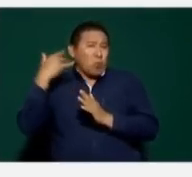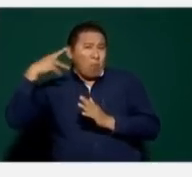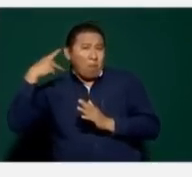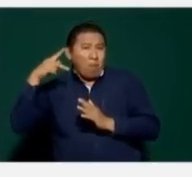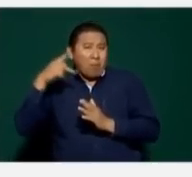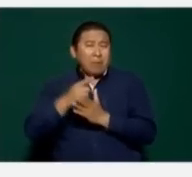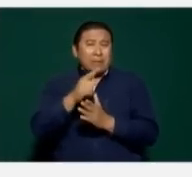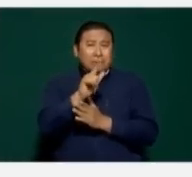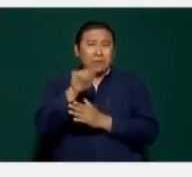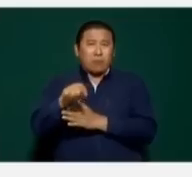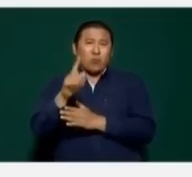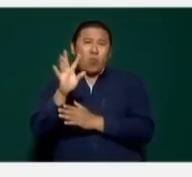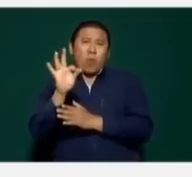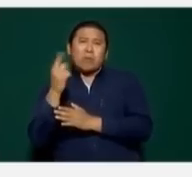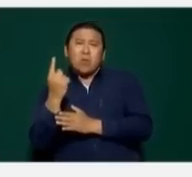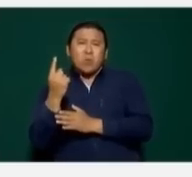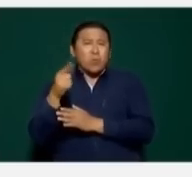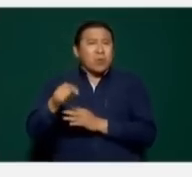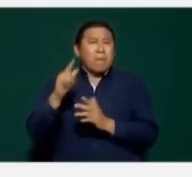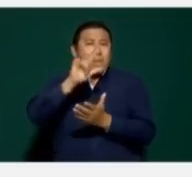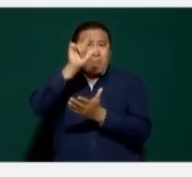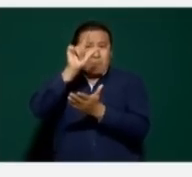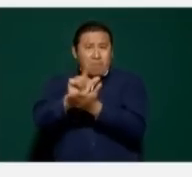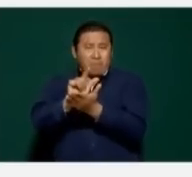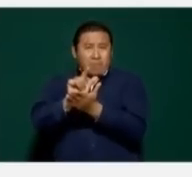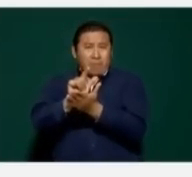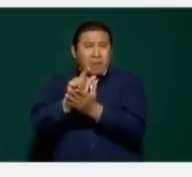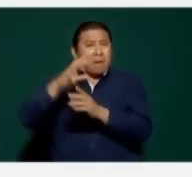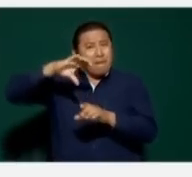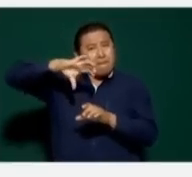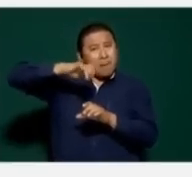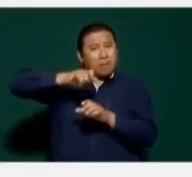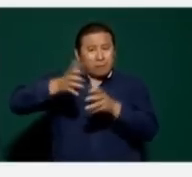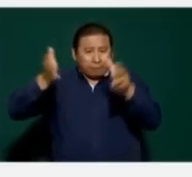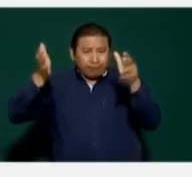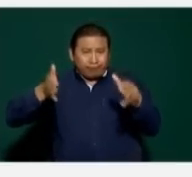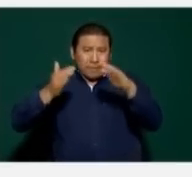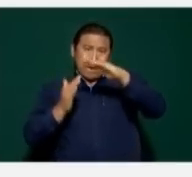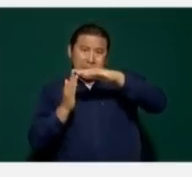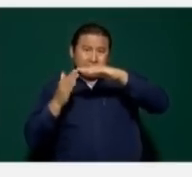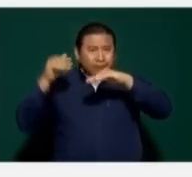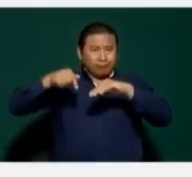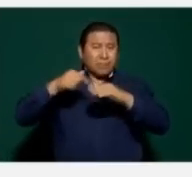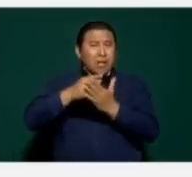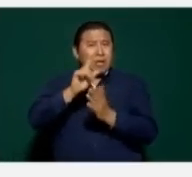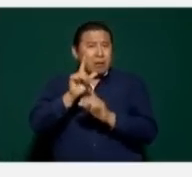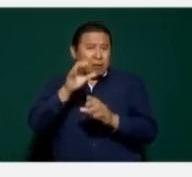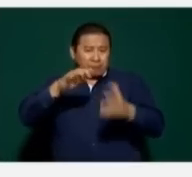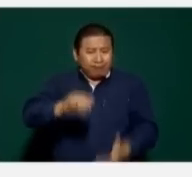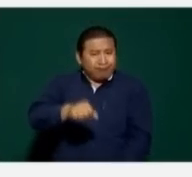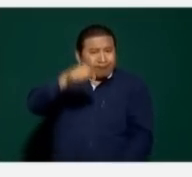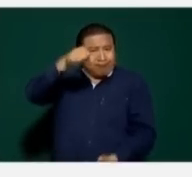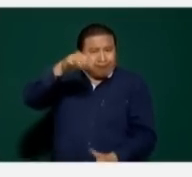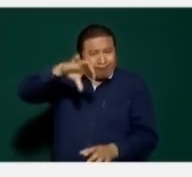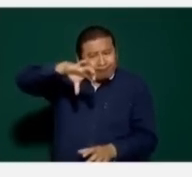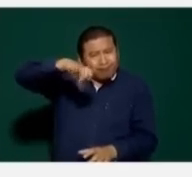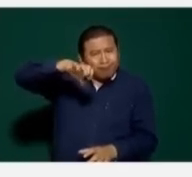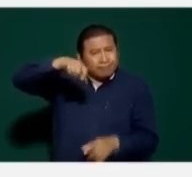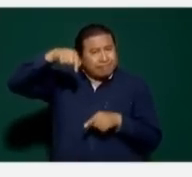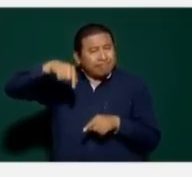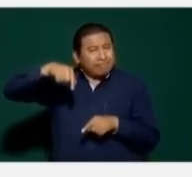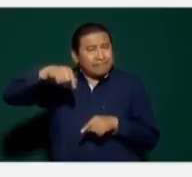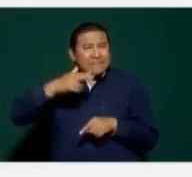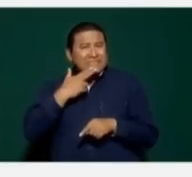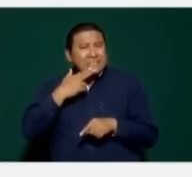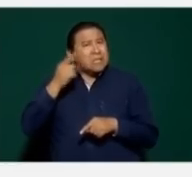a 7.41 por litro para tanques estacionarios. Y en cilindros, que es el que más